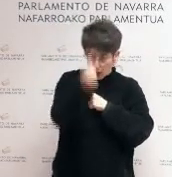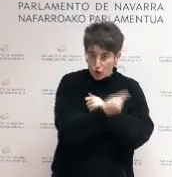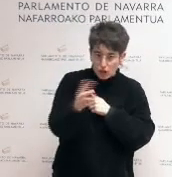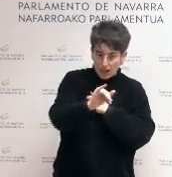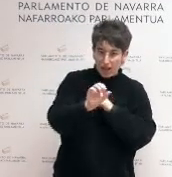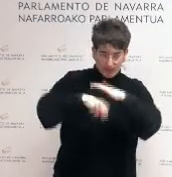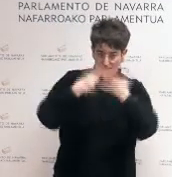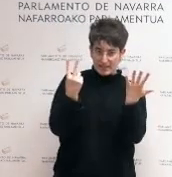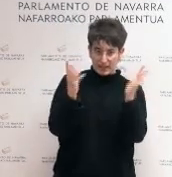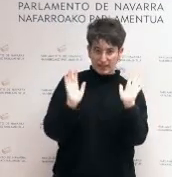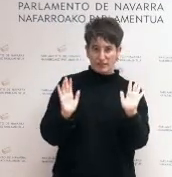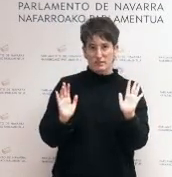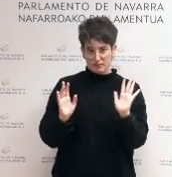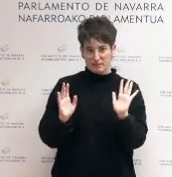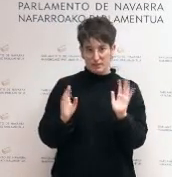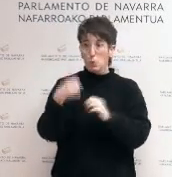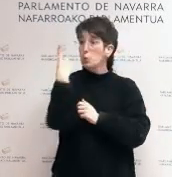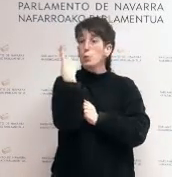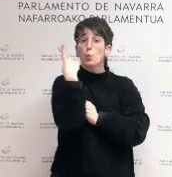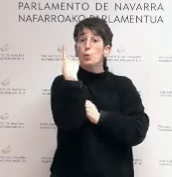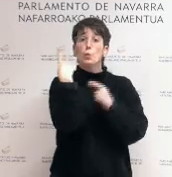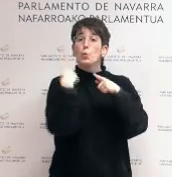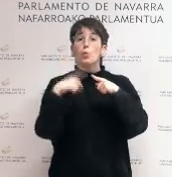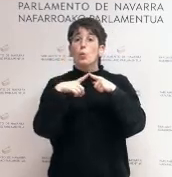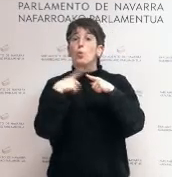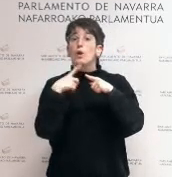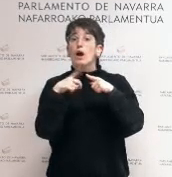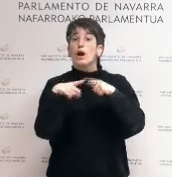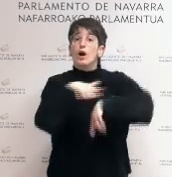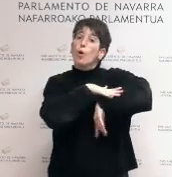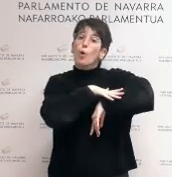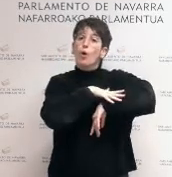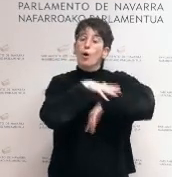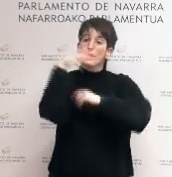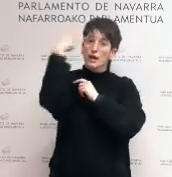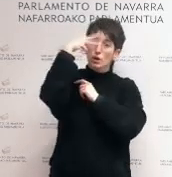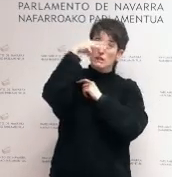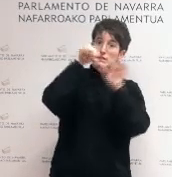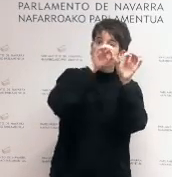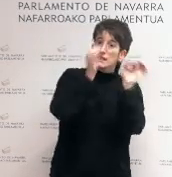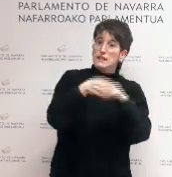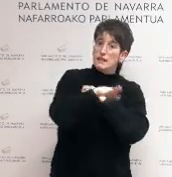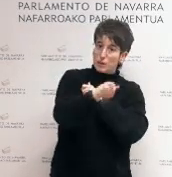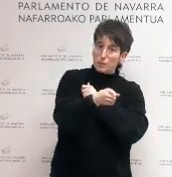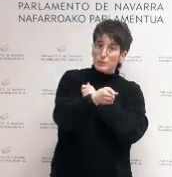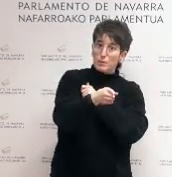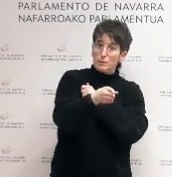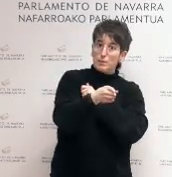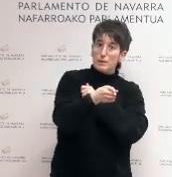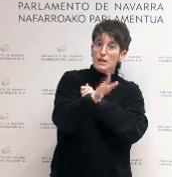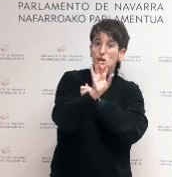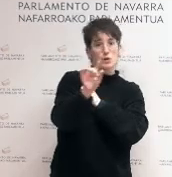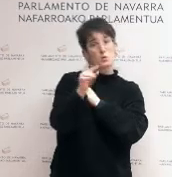Solamente en una cosa el Gobierno de Chivite y de Bildu nos ha devuelto, después de muchas décadas, a la primera